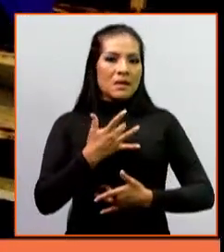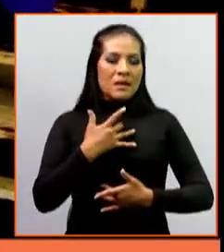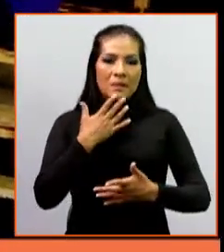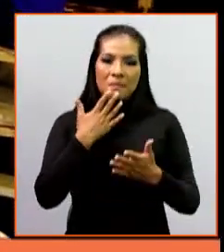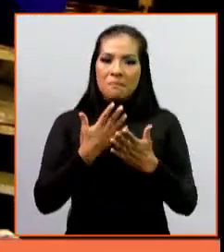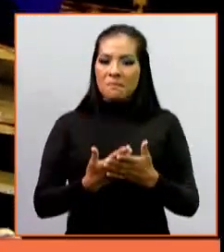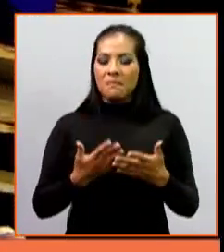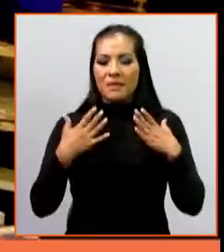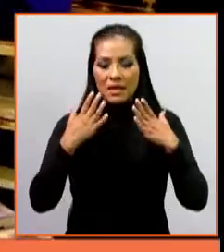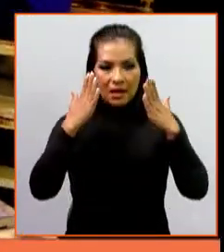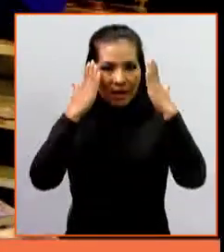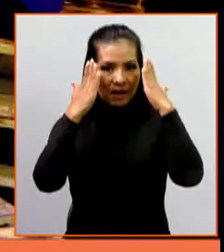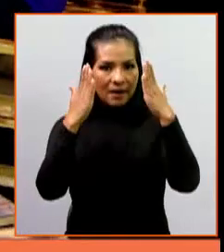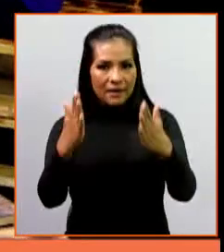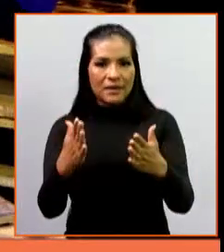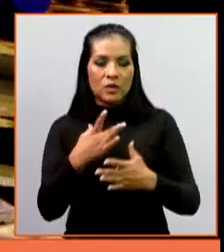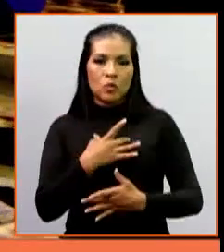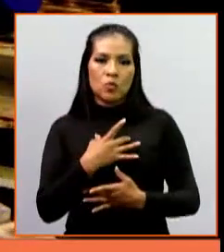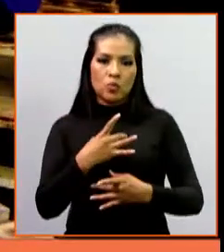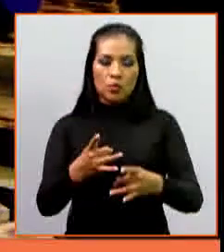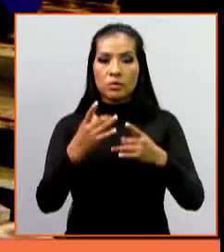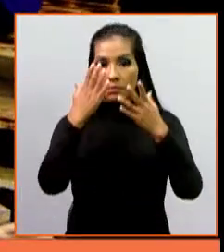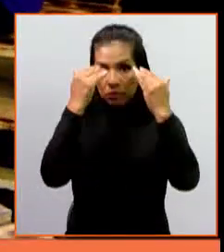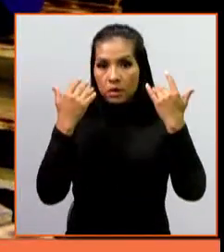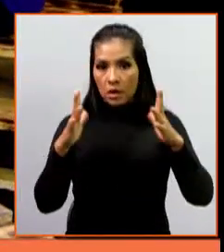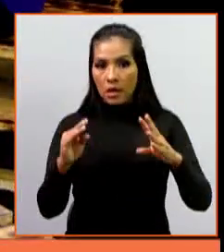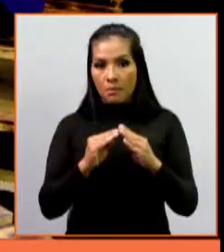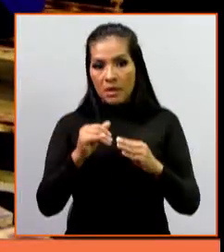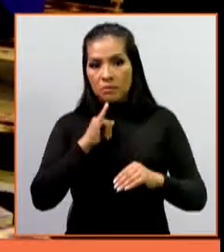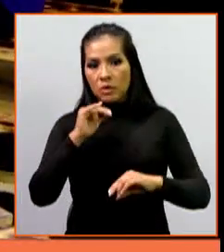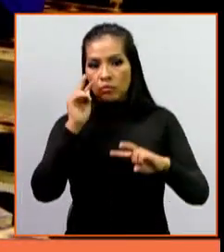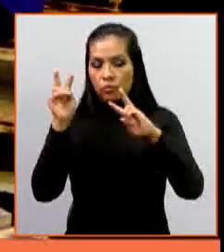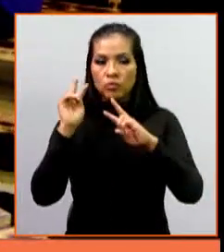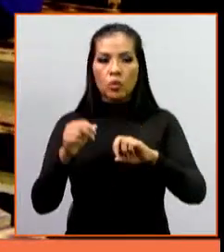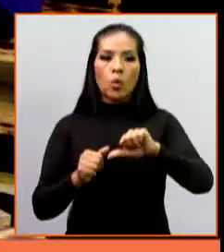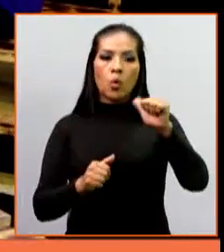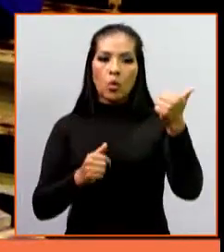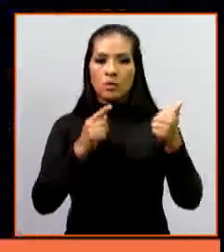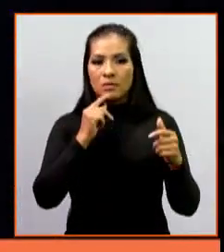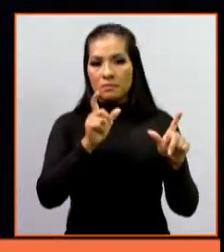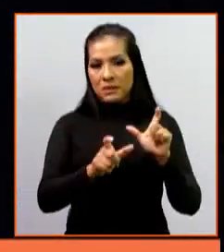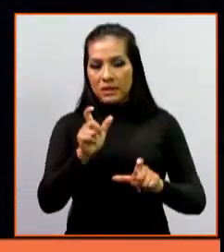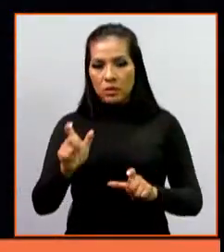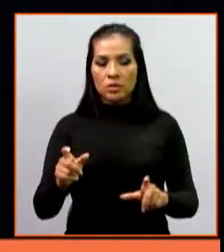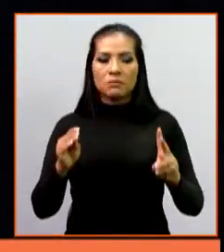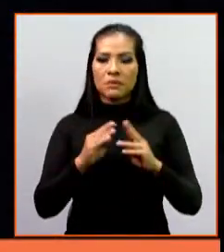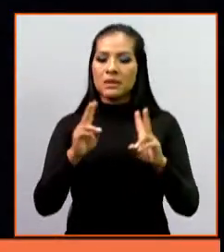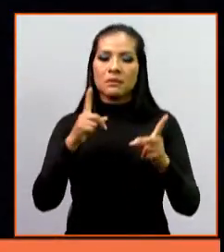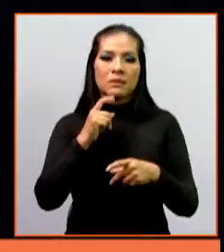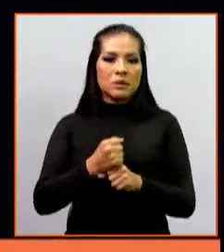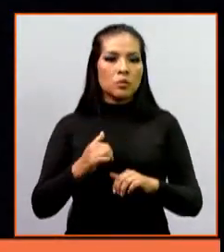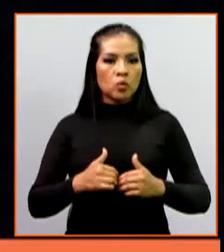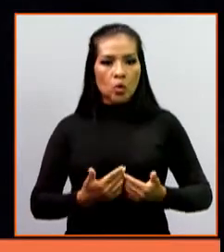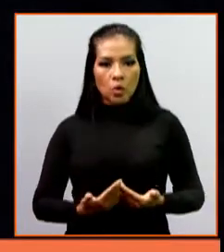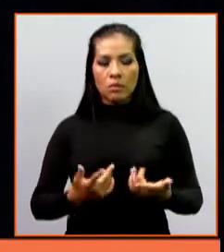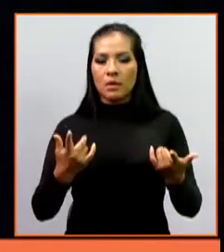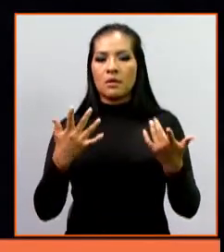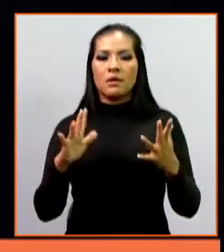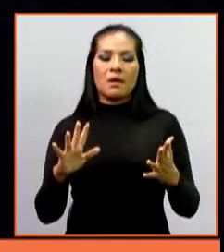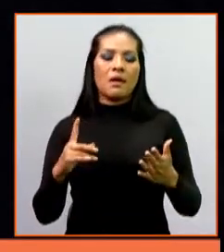porque también he tenido la oportunidad de ver los otros unipersonales de las compañeras de la zancada, y pues así es